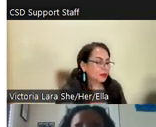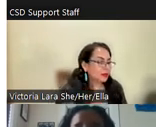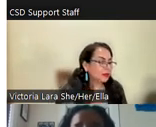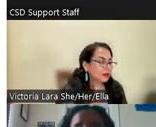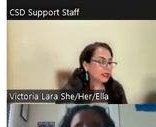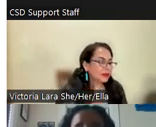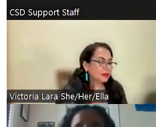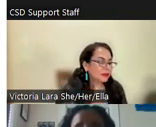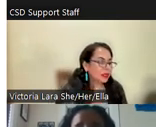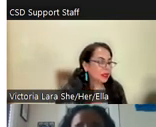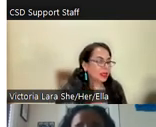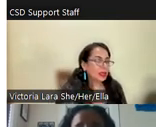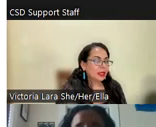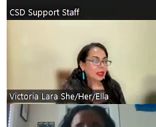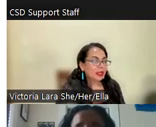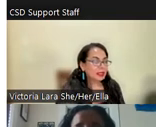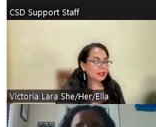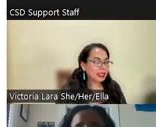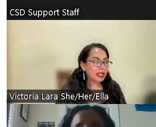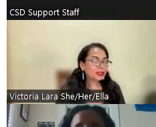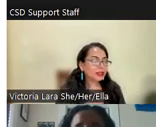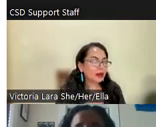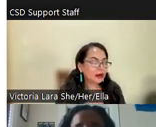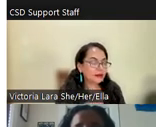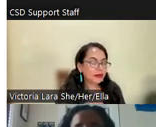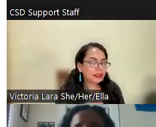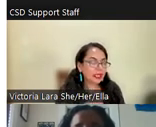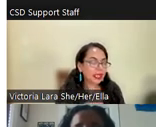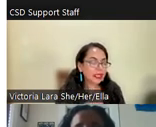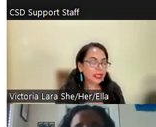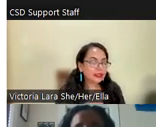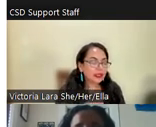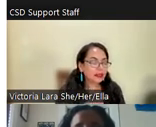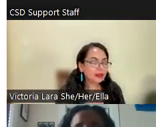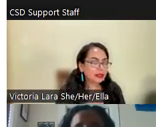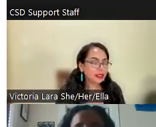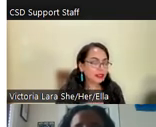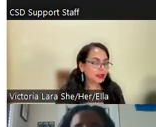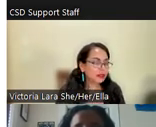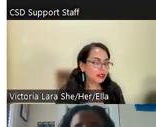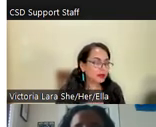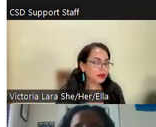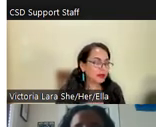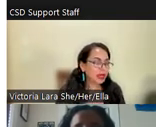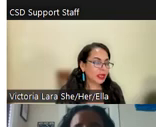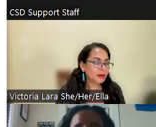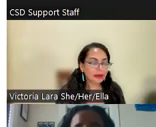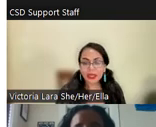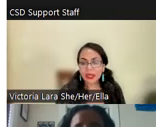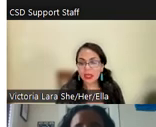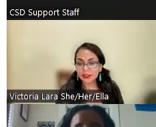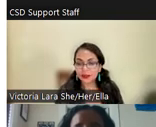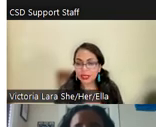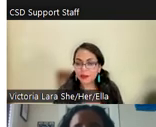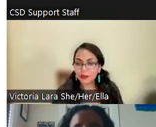Ruth. Bienvenida. The city also offers ASL interpretation, which is being provided